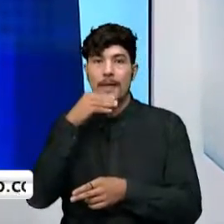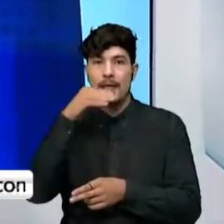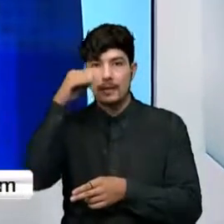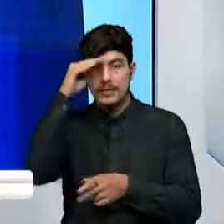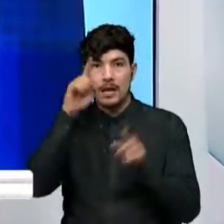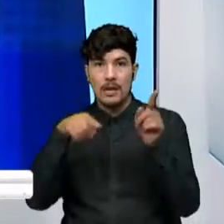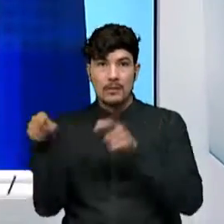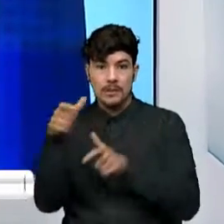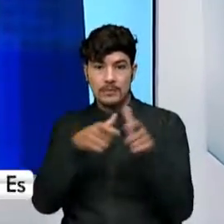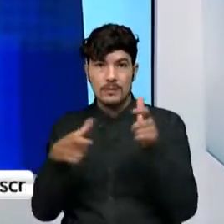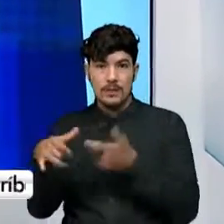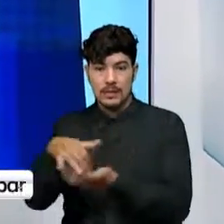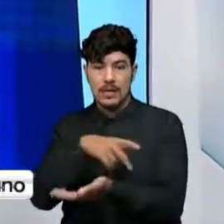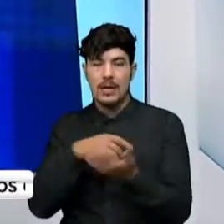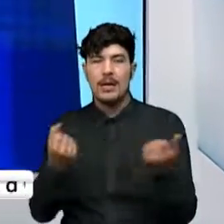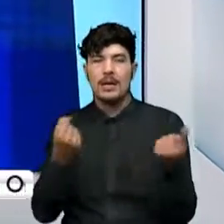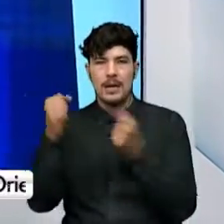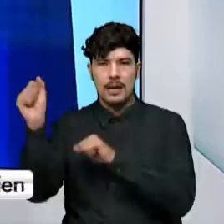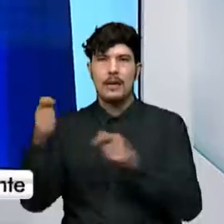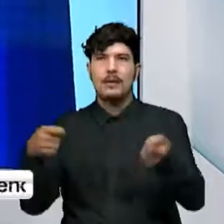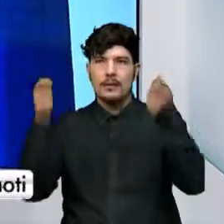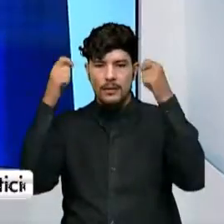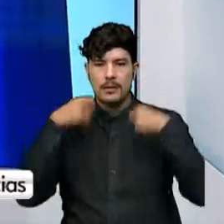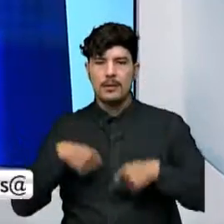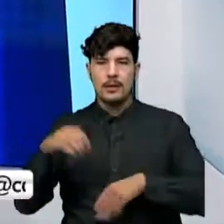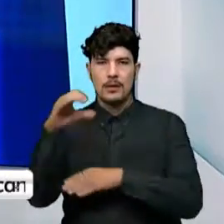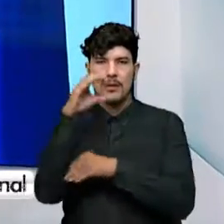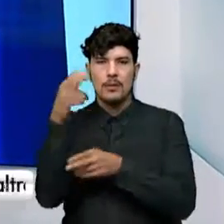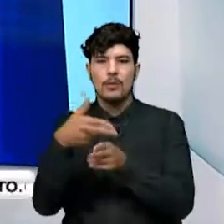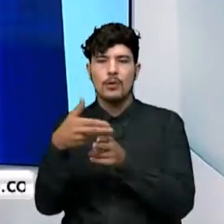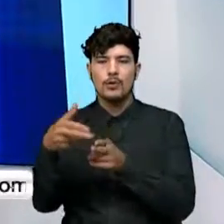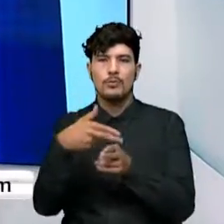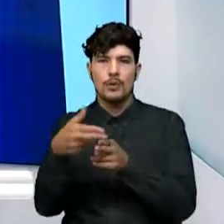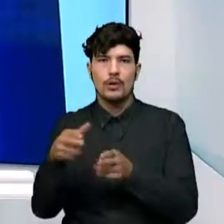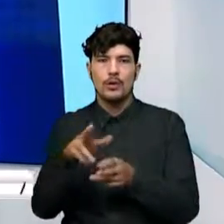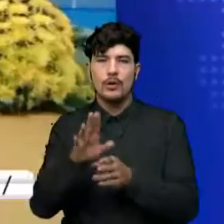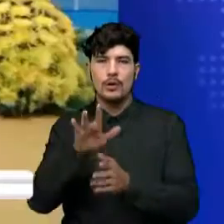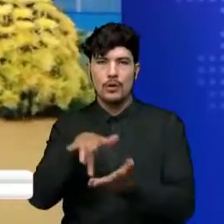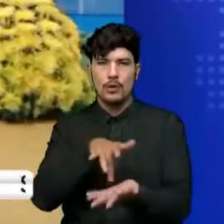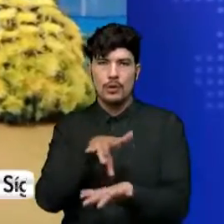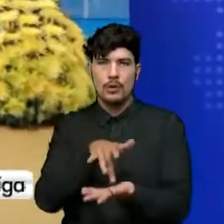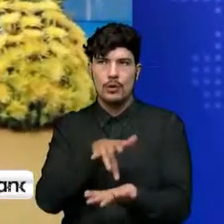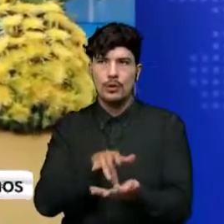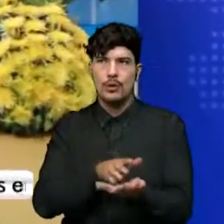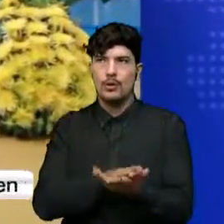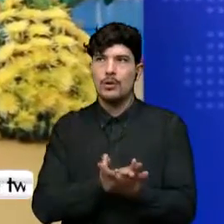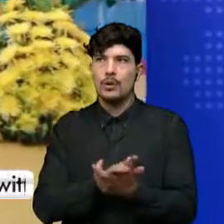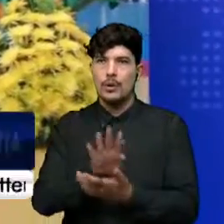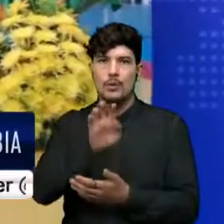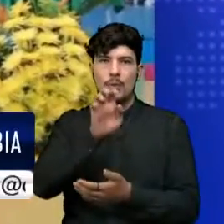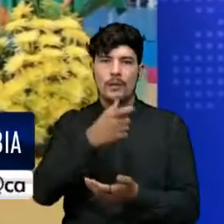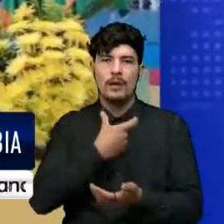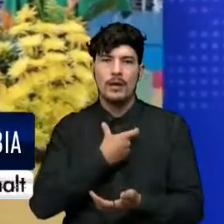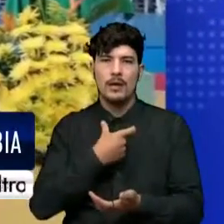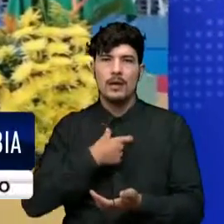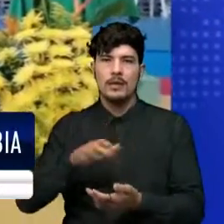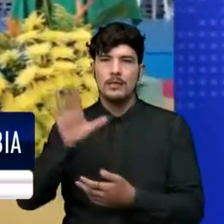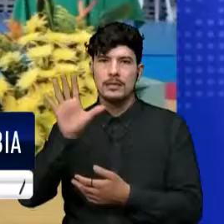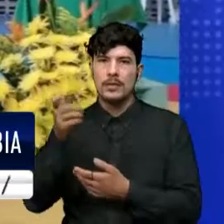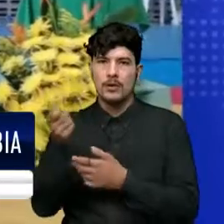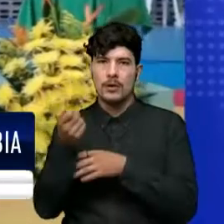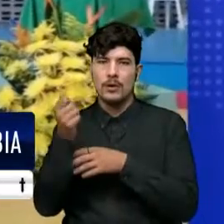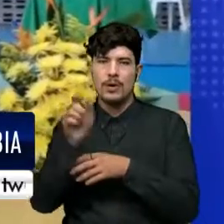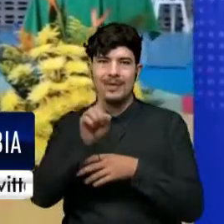nuestros vestirá la camisa de la selección colombia en próximas competencias nueve medallas de oro cinco de plata y seis de bronce